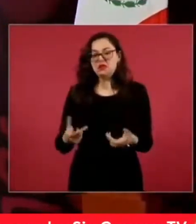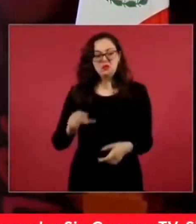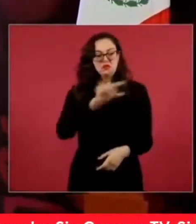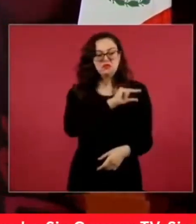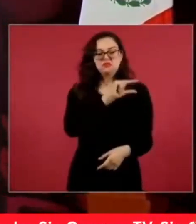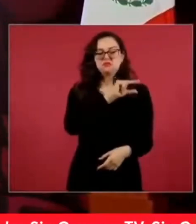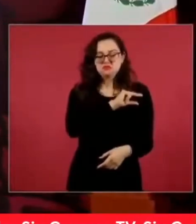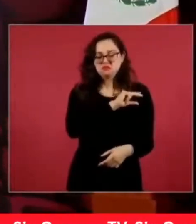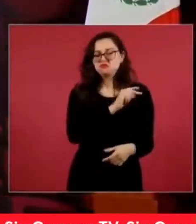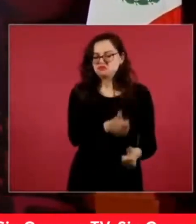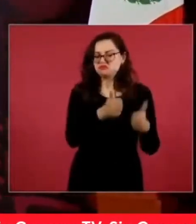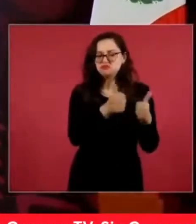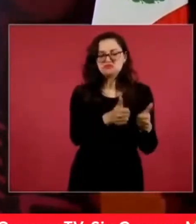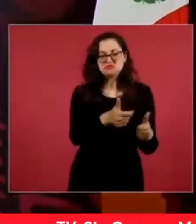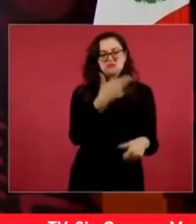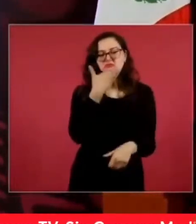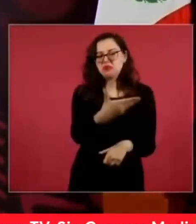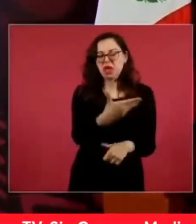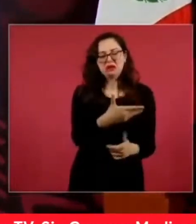público no.